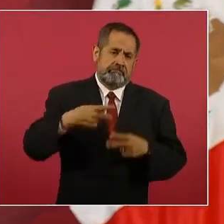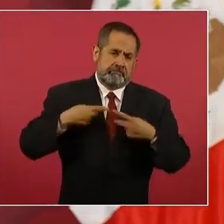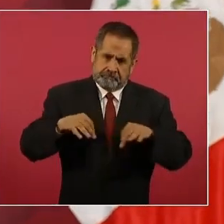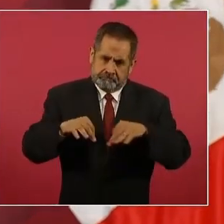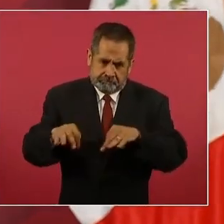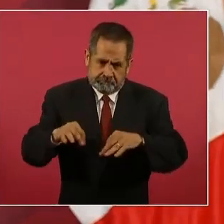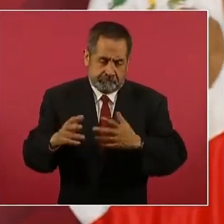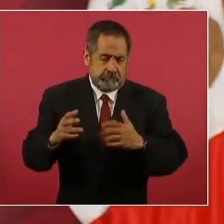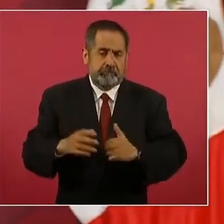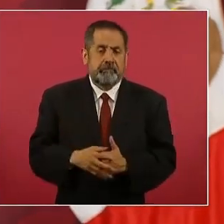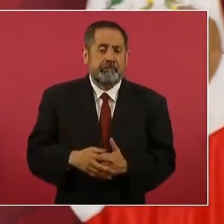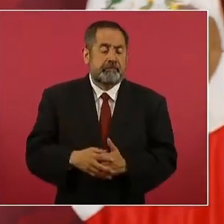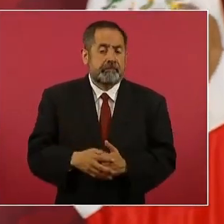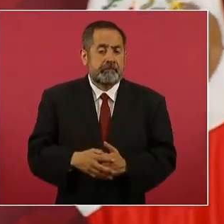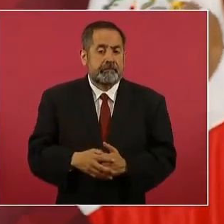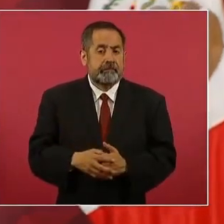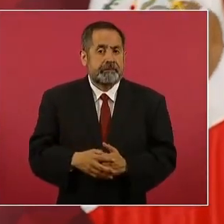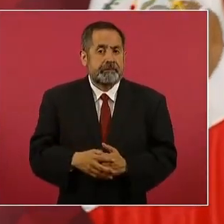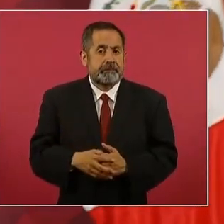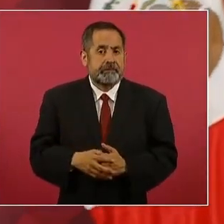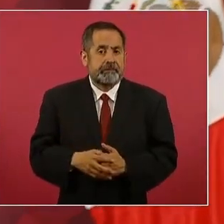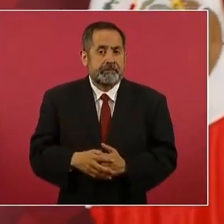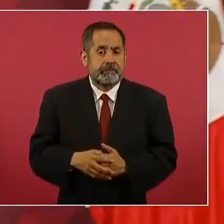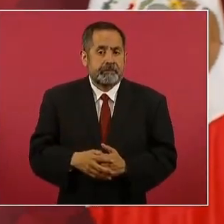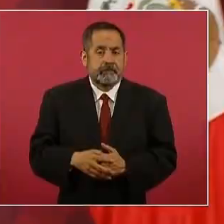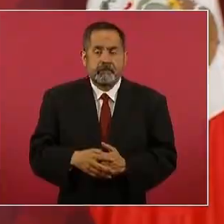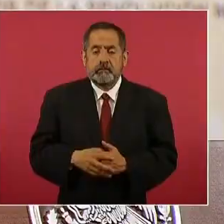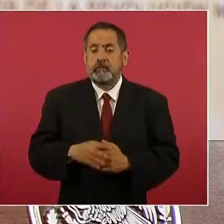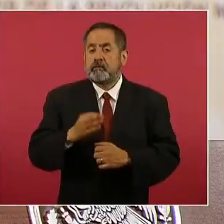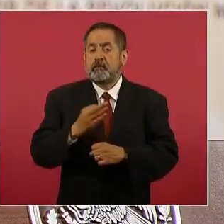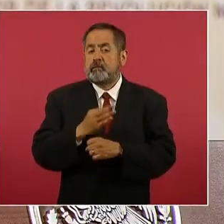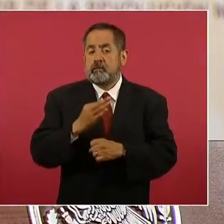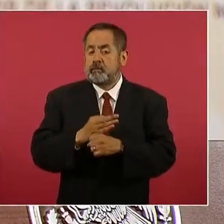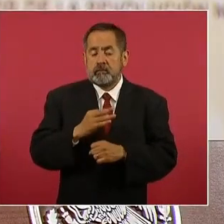porque ya no hay la excusa